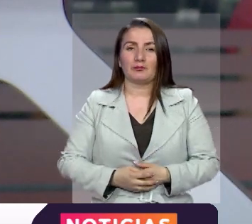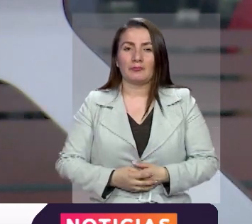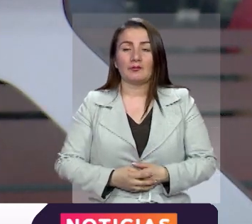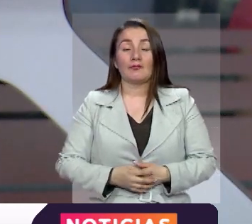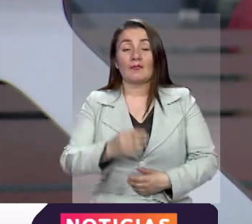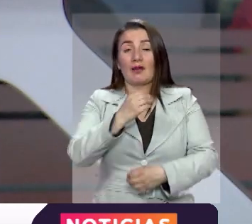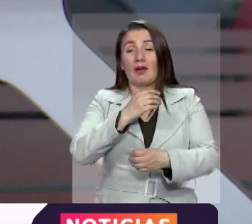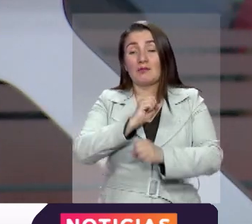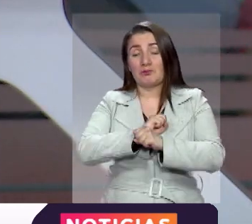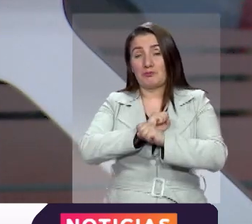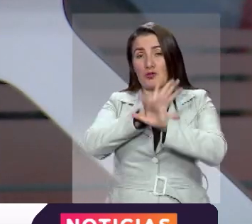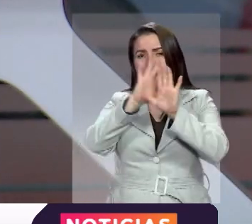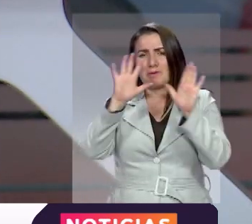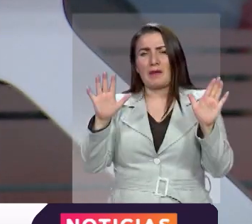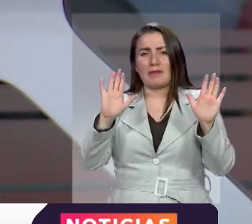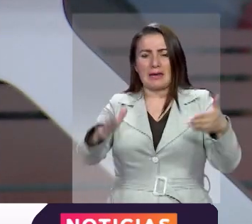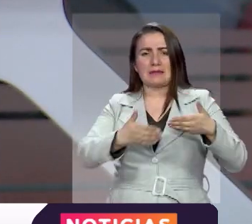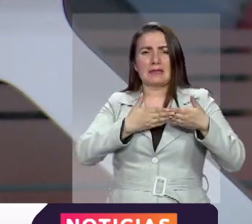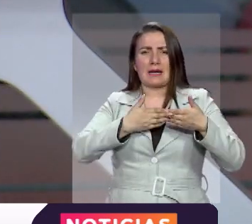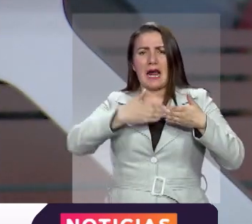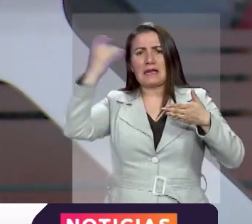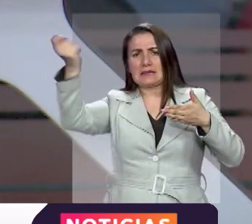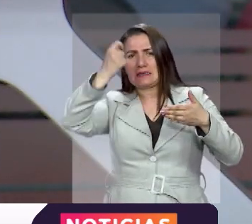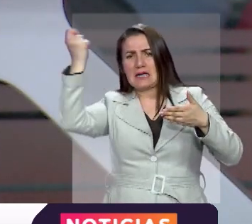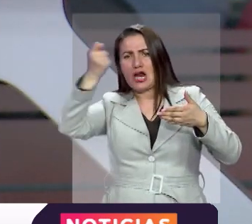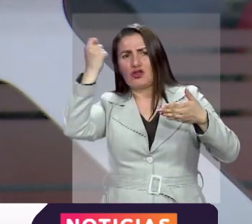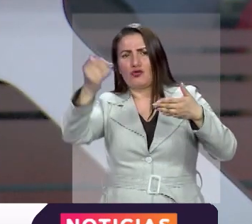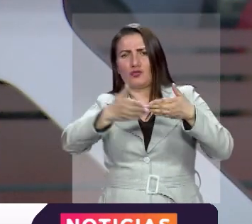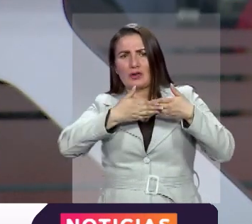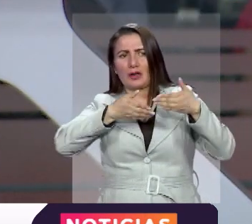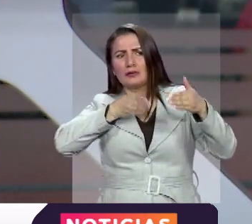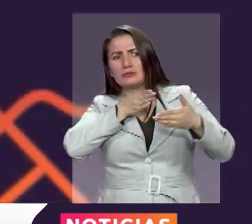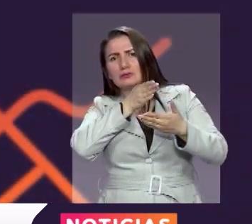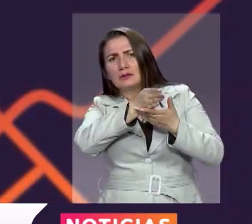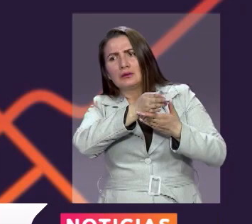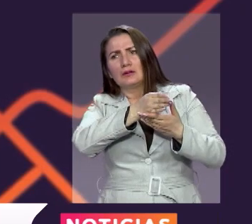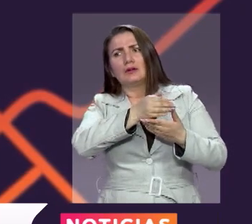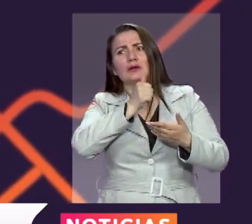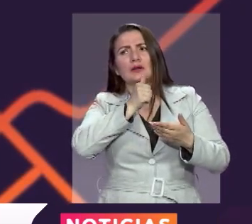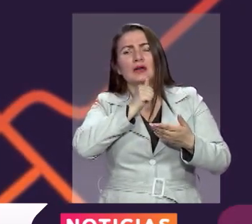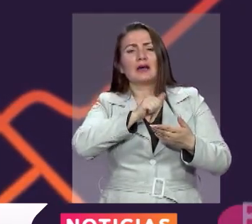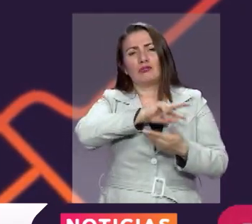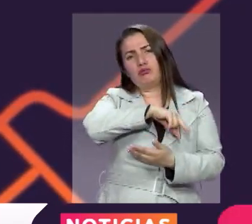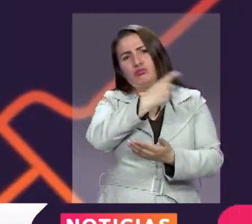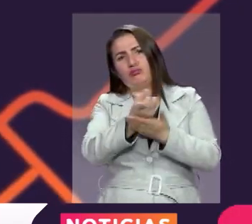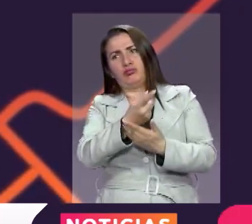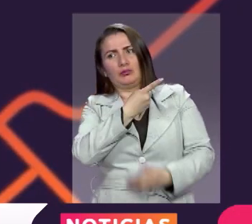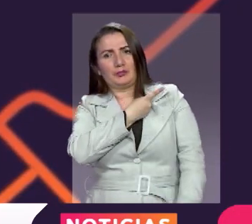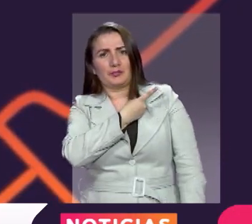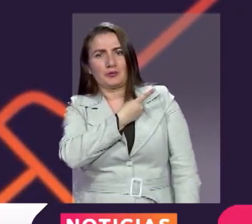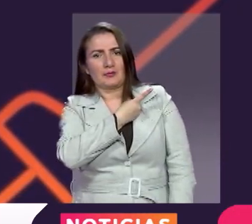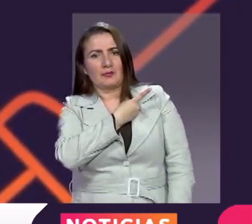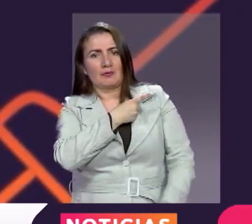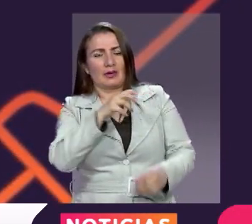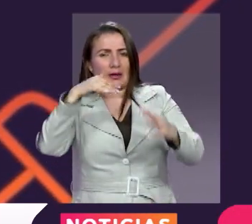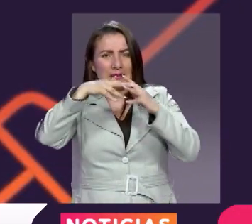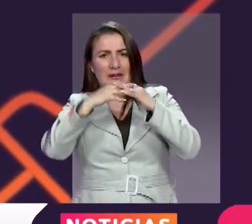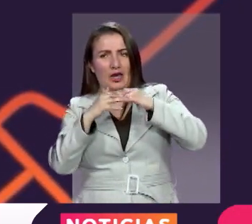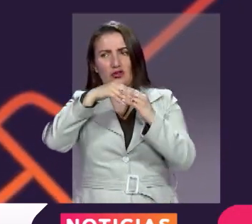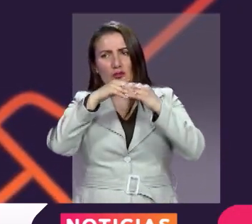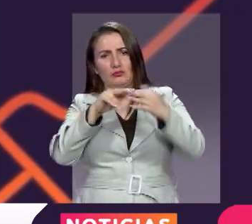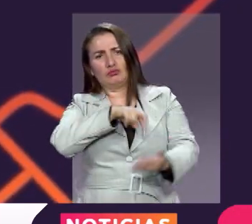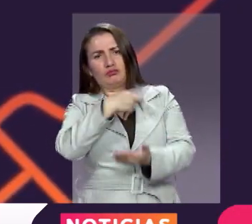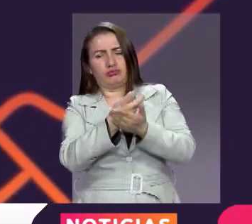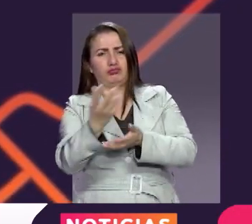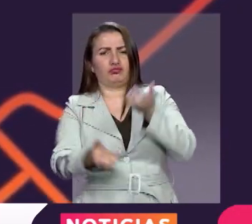Desde horas de la mañana permanece cerrada la vía al llano por un incendio que se generó tras el volcamiento de un tractocamión a la altura del kilómetro 18 en